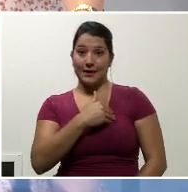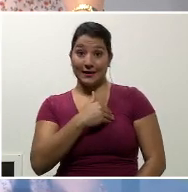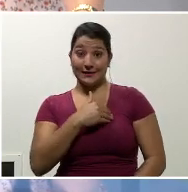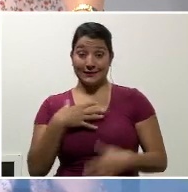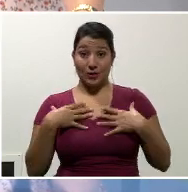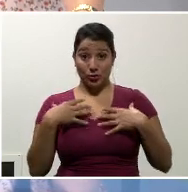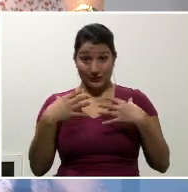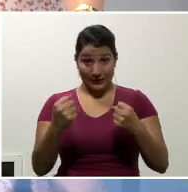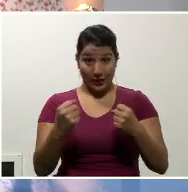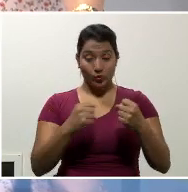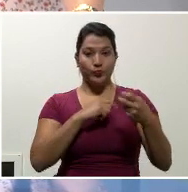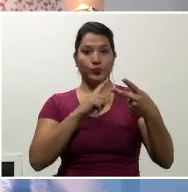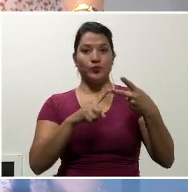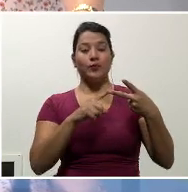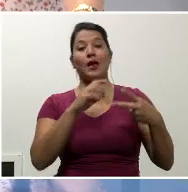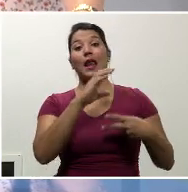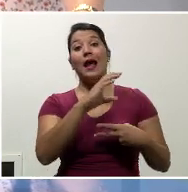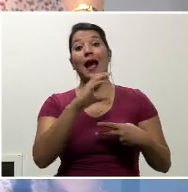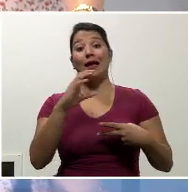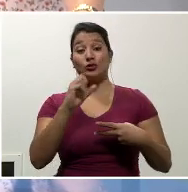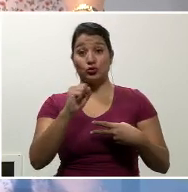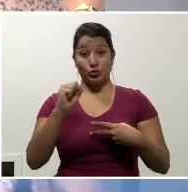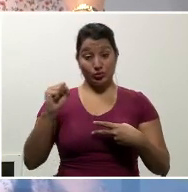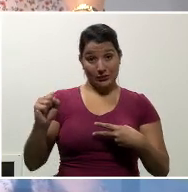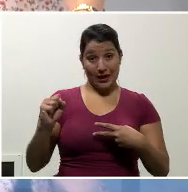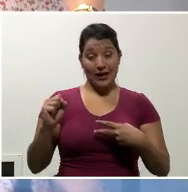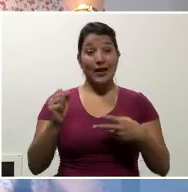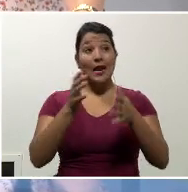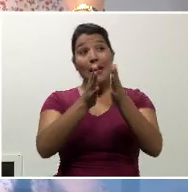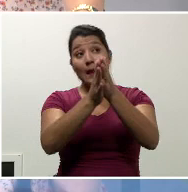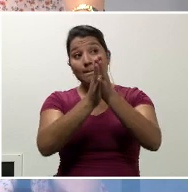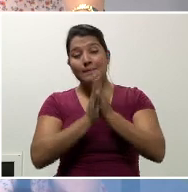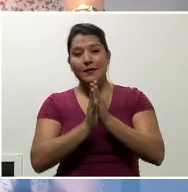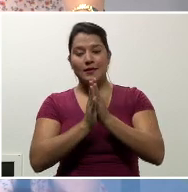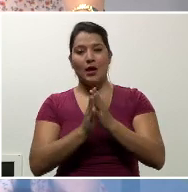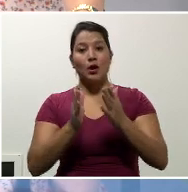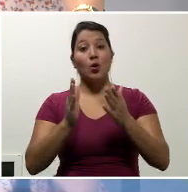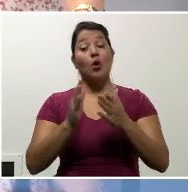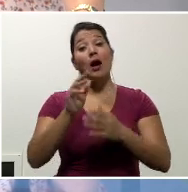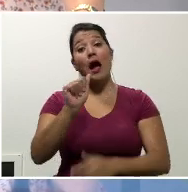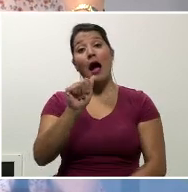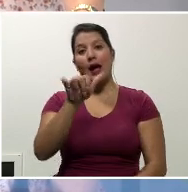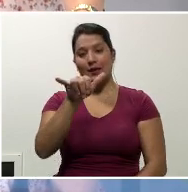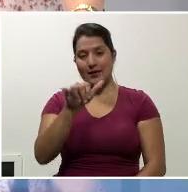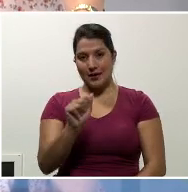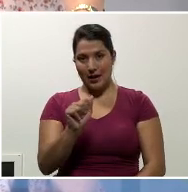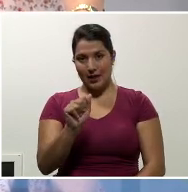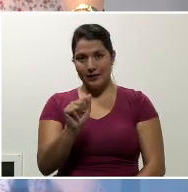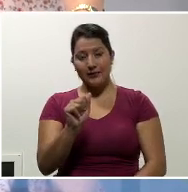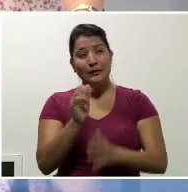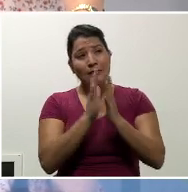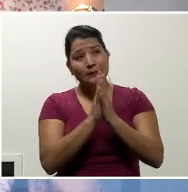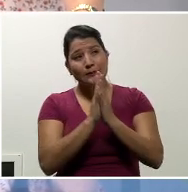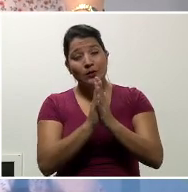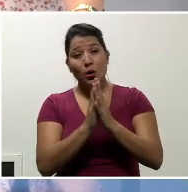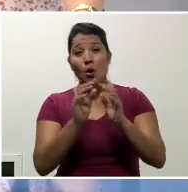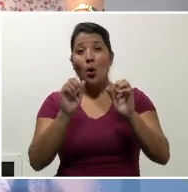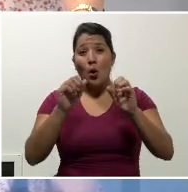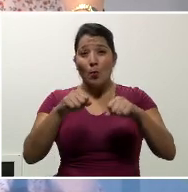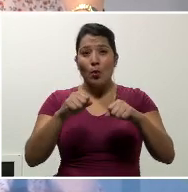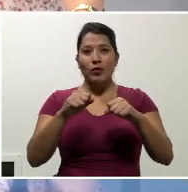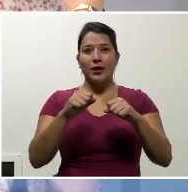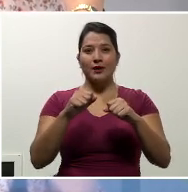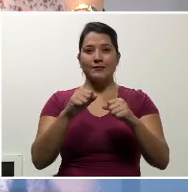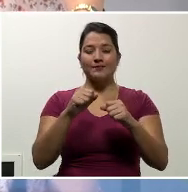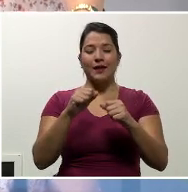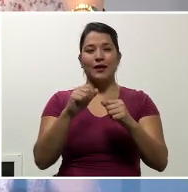y la Caja Costarricense le pidieron a la empresa Acueductos y Alcantarillados disminuir los racionamientos